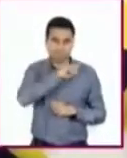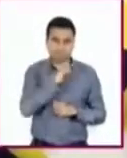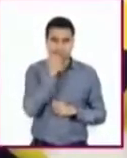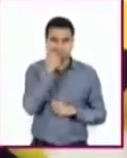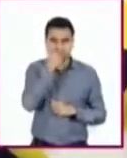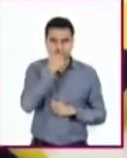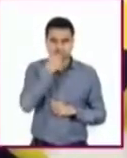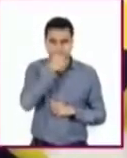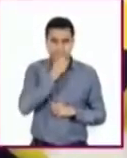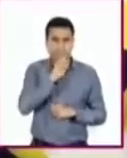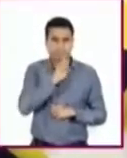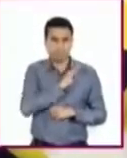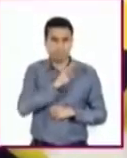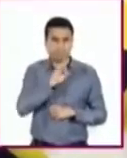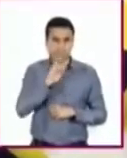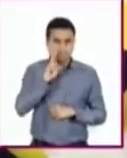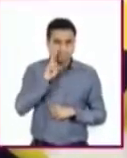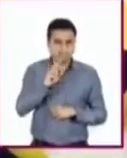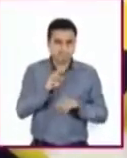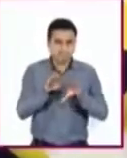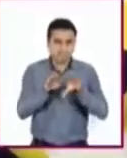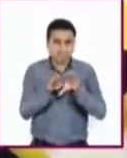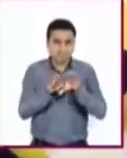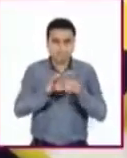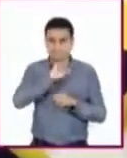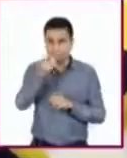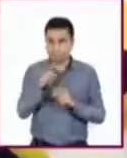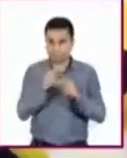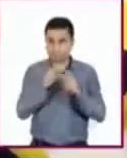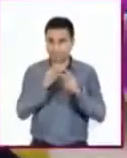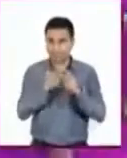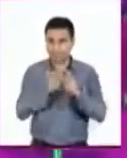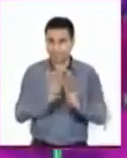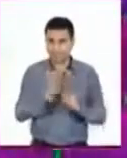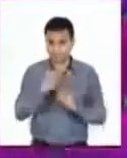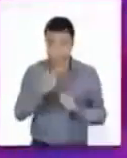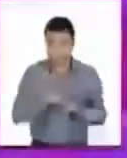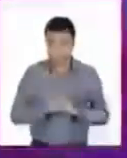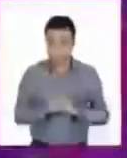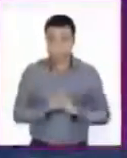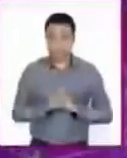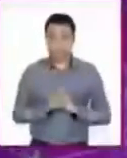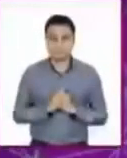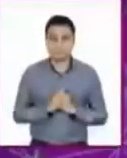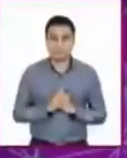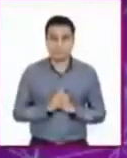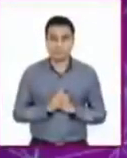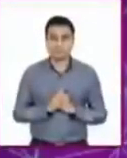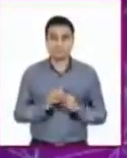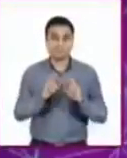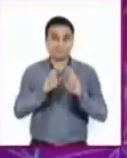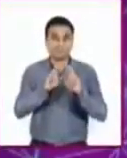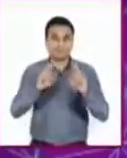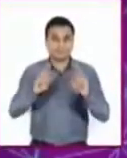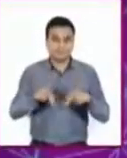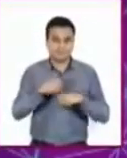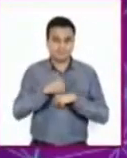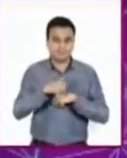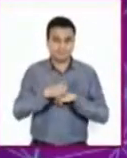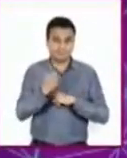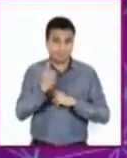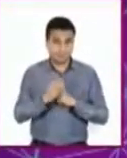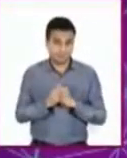nota de los procedimientos y resuelvan las operaciones junto con nosotros. En el caso del refrigerador 1,